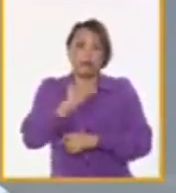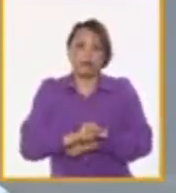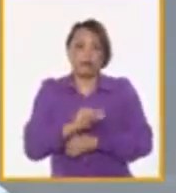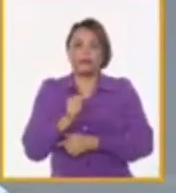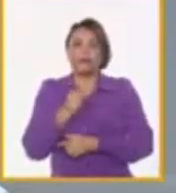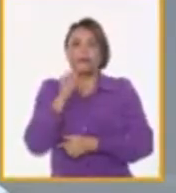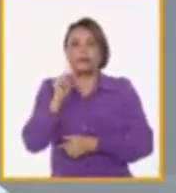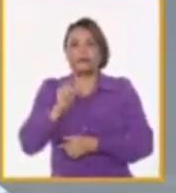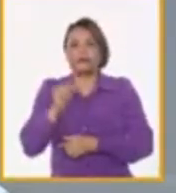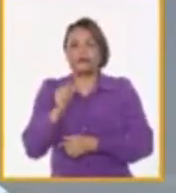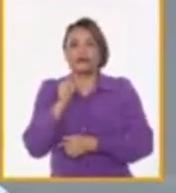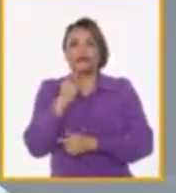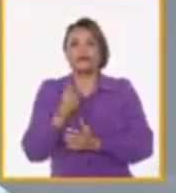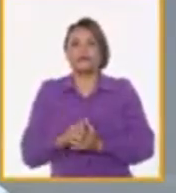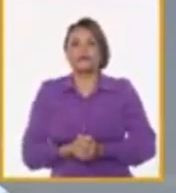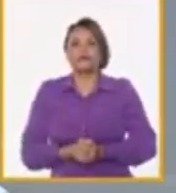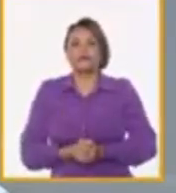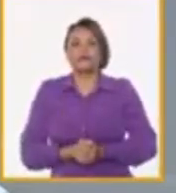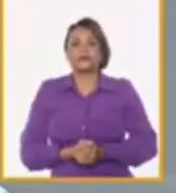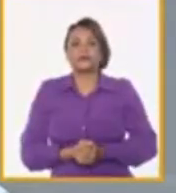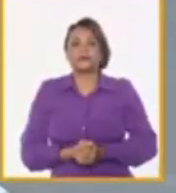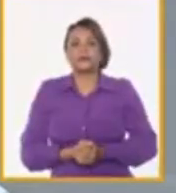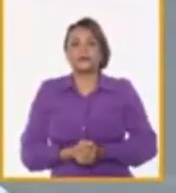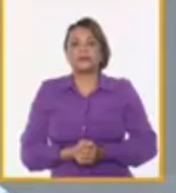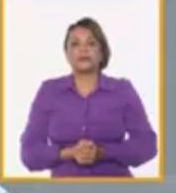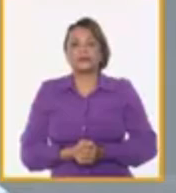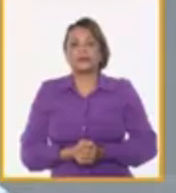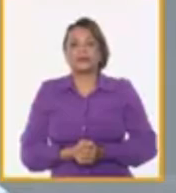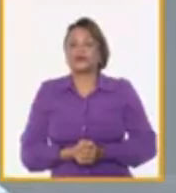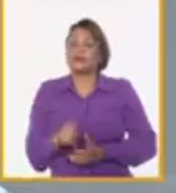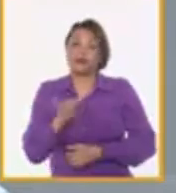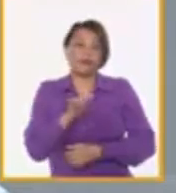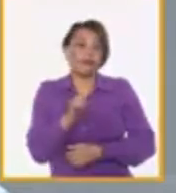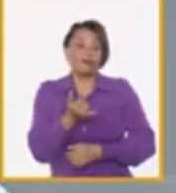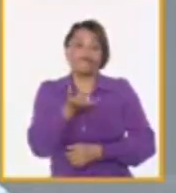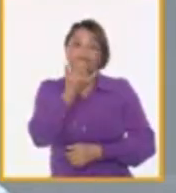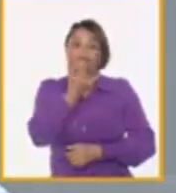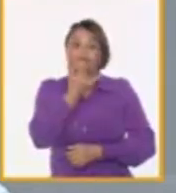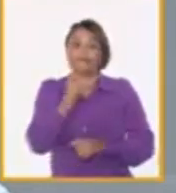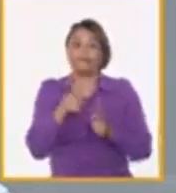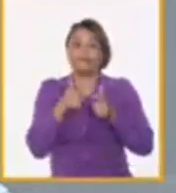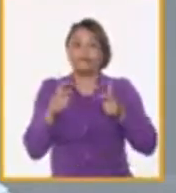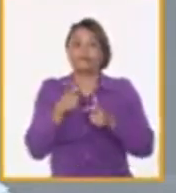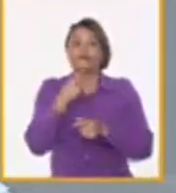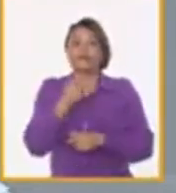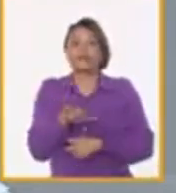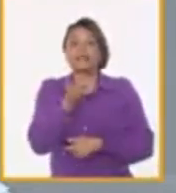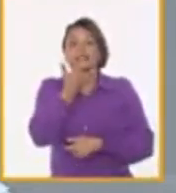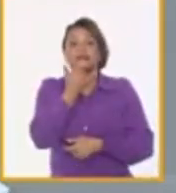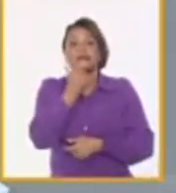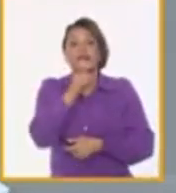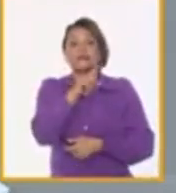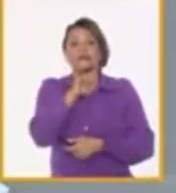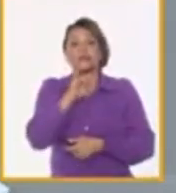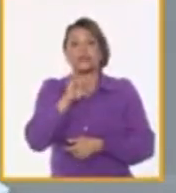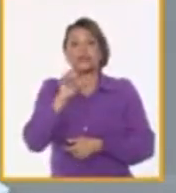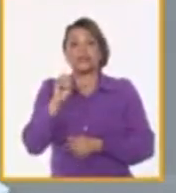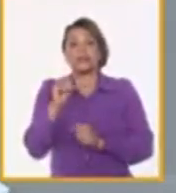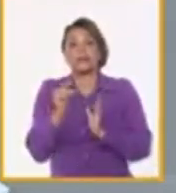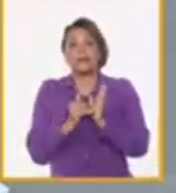mil personas bajamos el fin de semana, pero el déficit de energía, que estábamos en 166 mil,